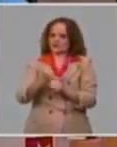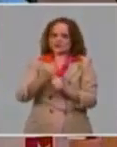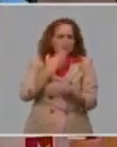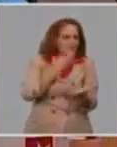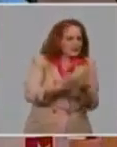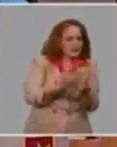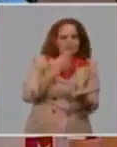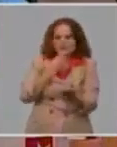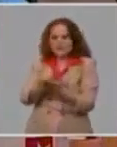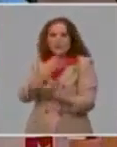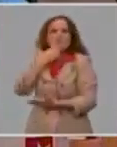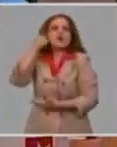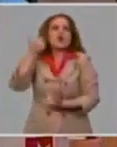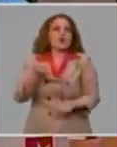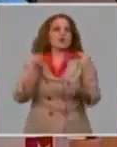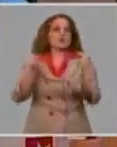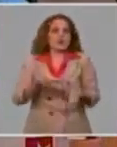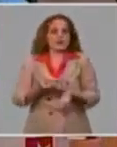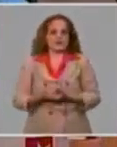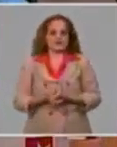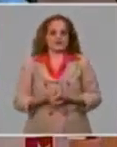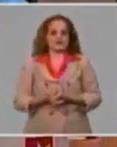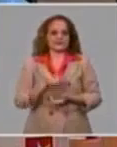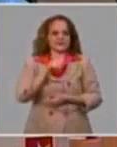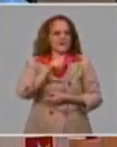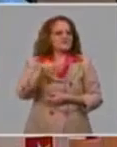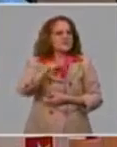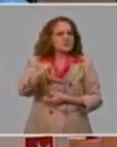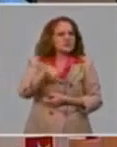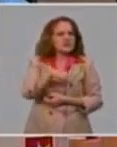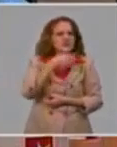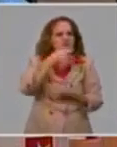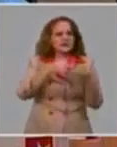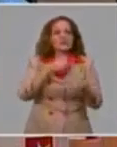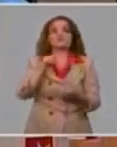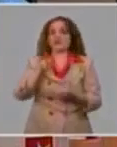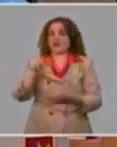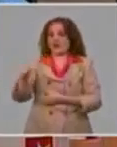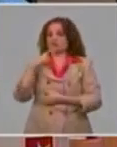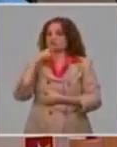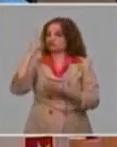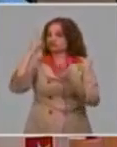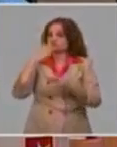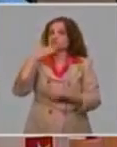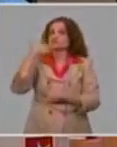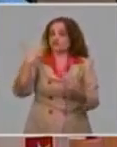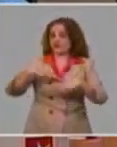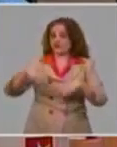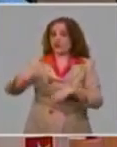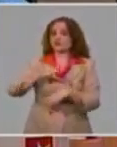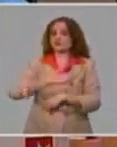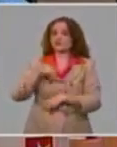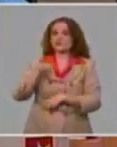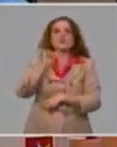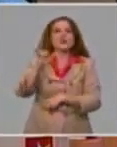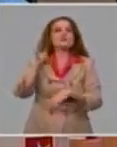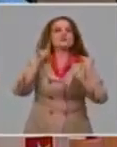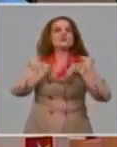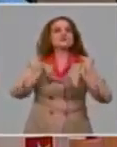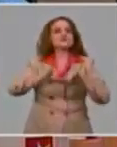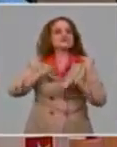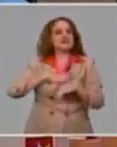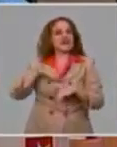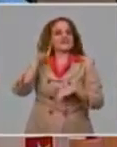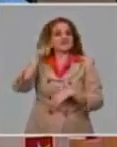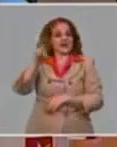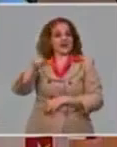a producir cemento. Esa está en Villa Clara, con buenos resultados. Eso inclusive la Universidad Central de Las Villas ha hecho un trabajo